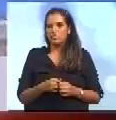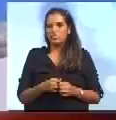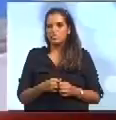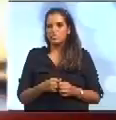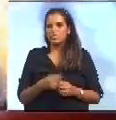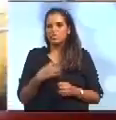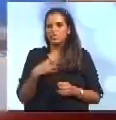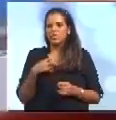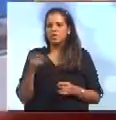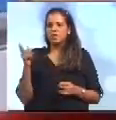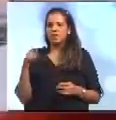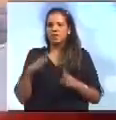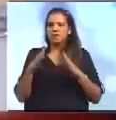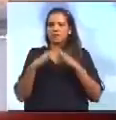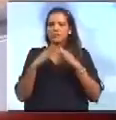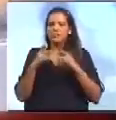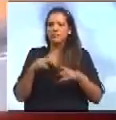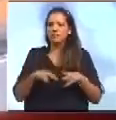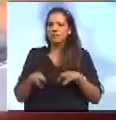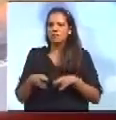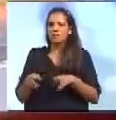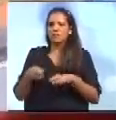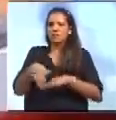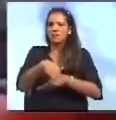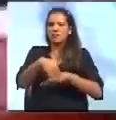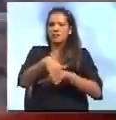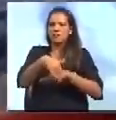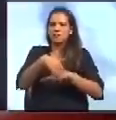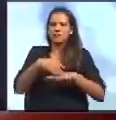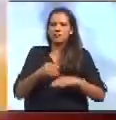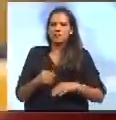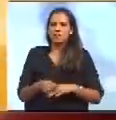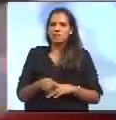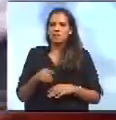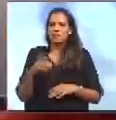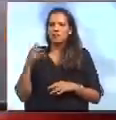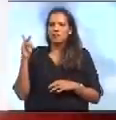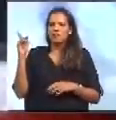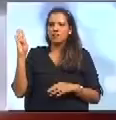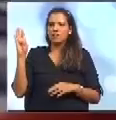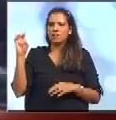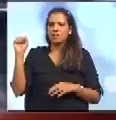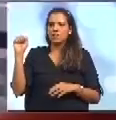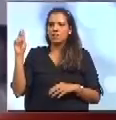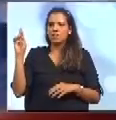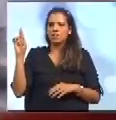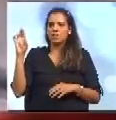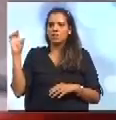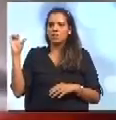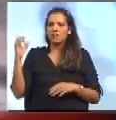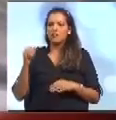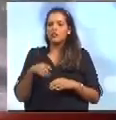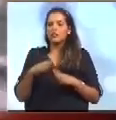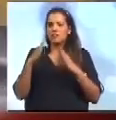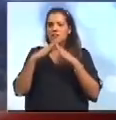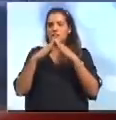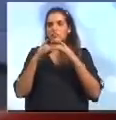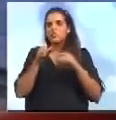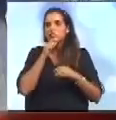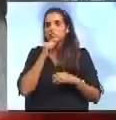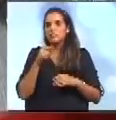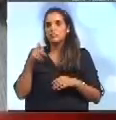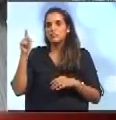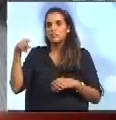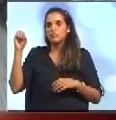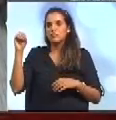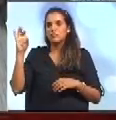Para llegar a su domicilio, recorrimos la avenida Malecón, atravesamos la barraca hasta llegar a una antigua casa ubicada en el sector del Potosí.